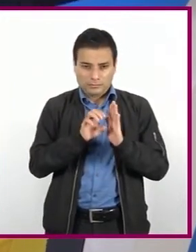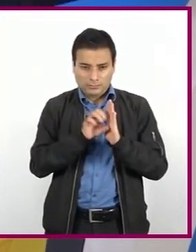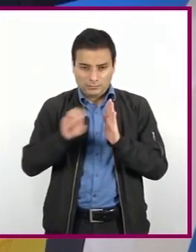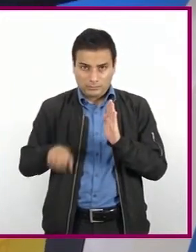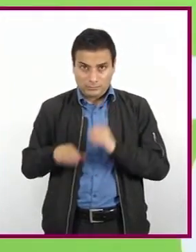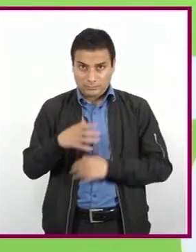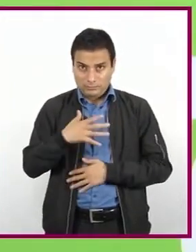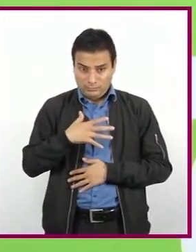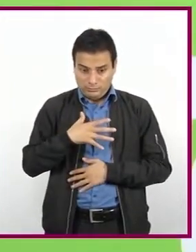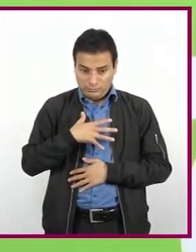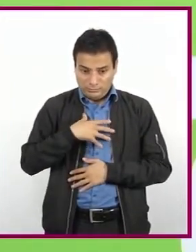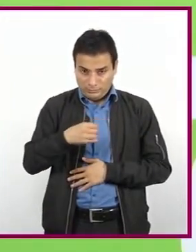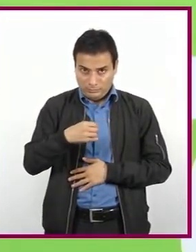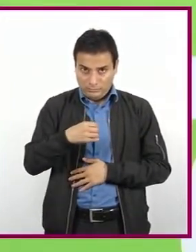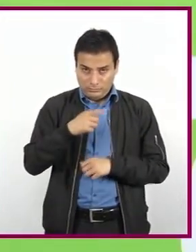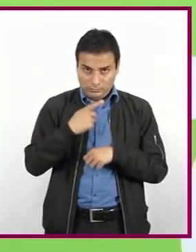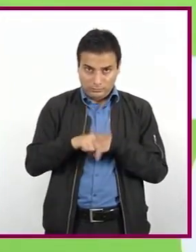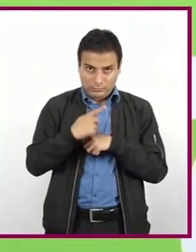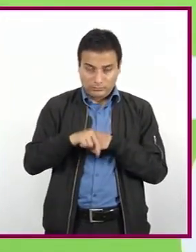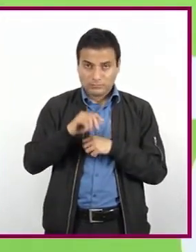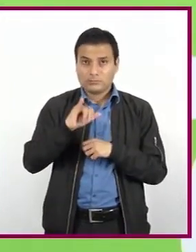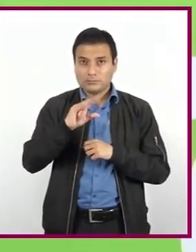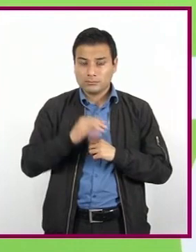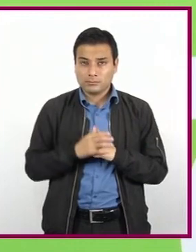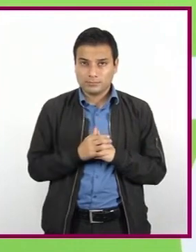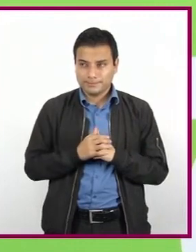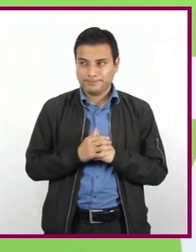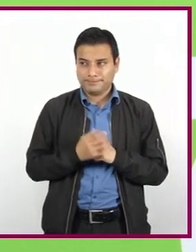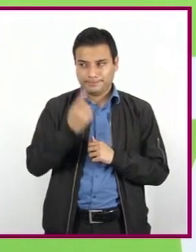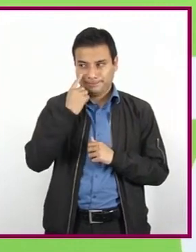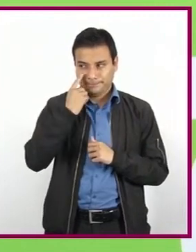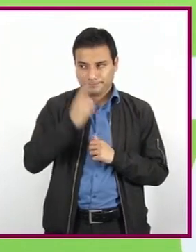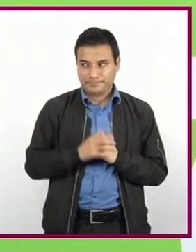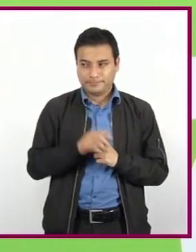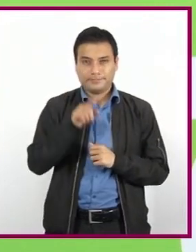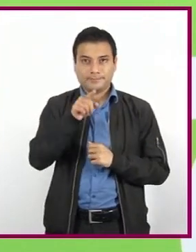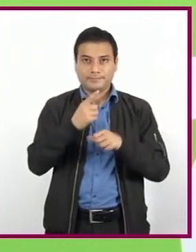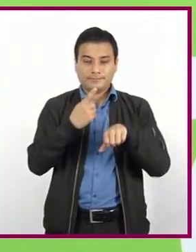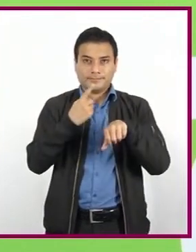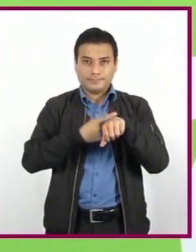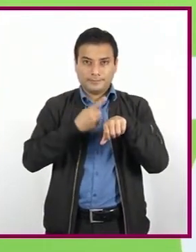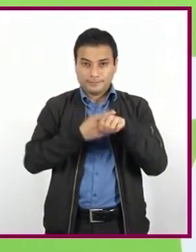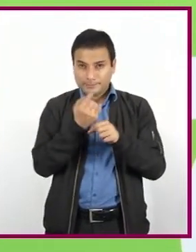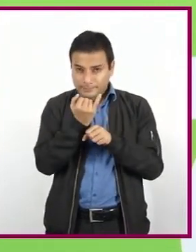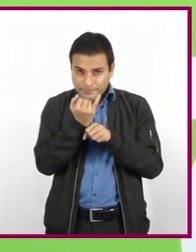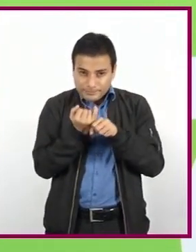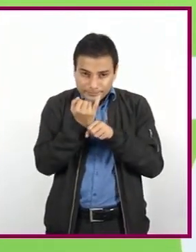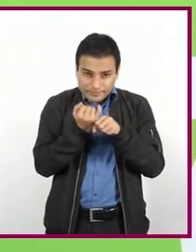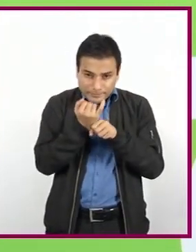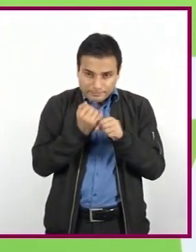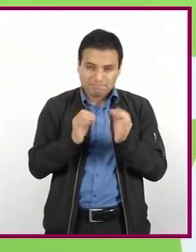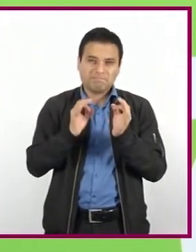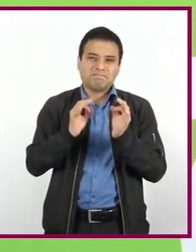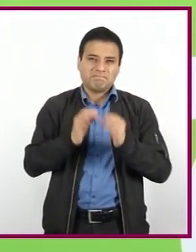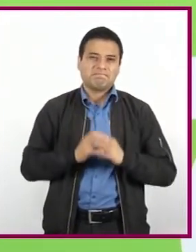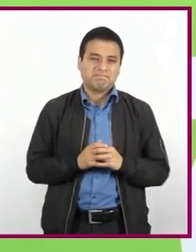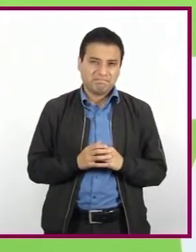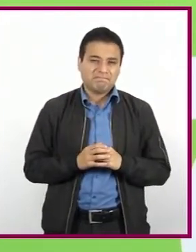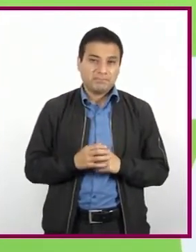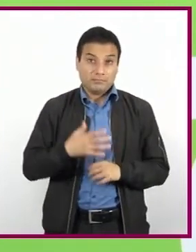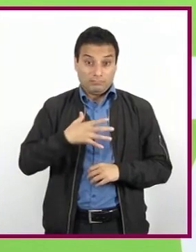radiografía? El diagnóstico y tratamiento temprano de algunas enfermedades supera por mucho cualquier